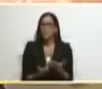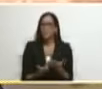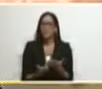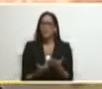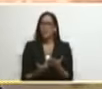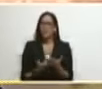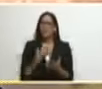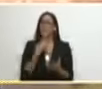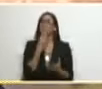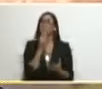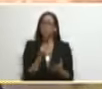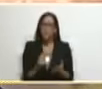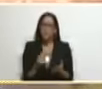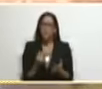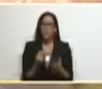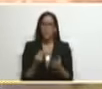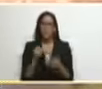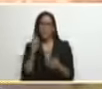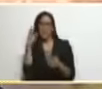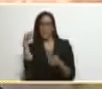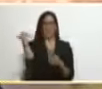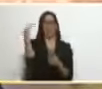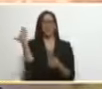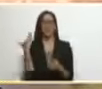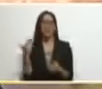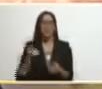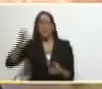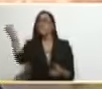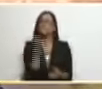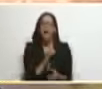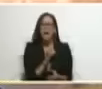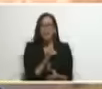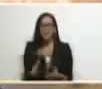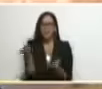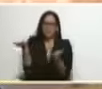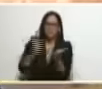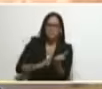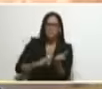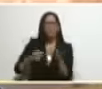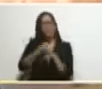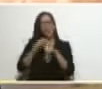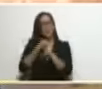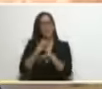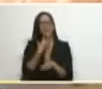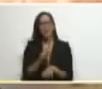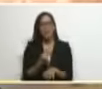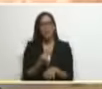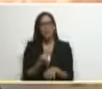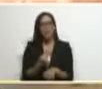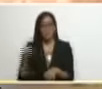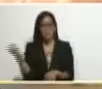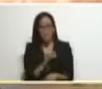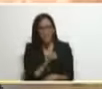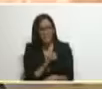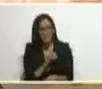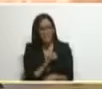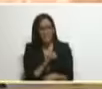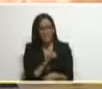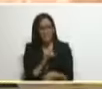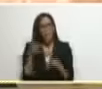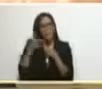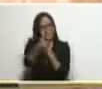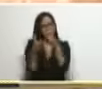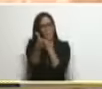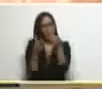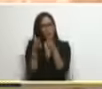sionismo y la élite asesina, que gobierne Israel, mate a sangre y fuego?